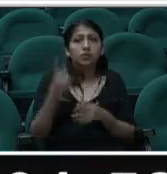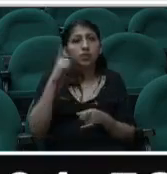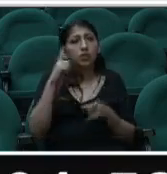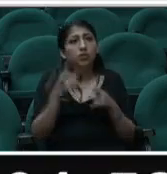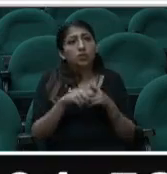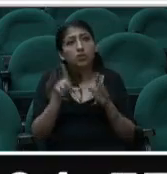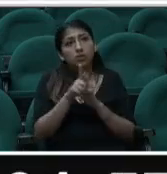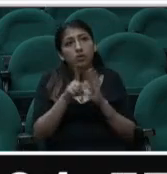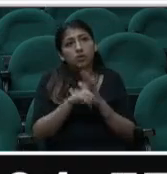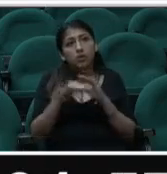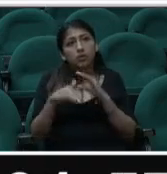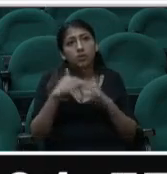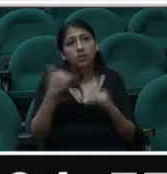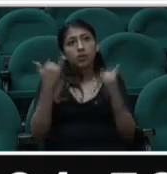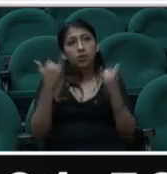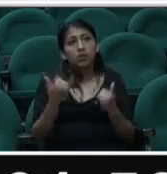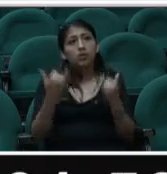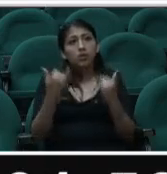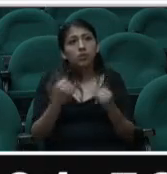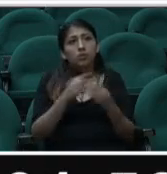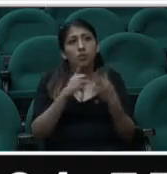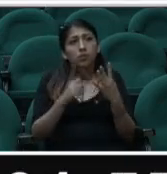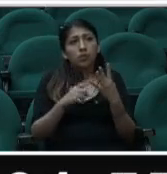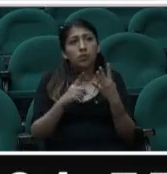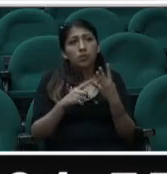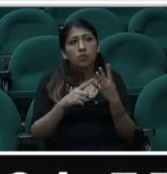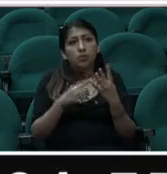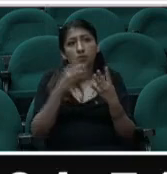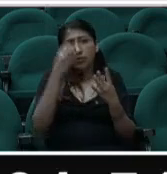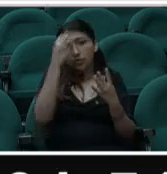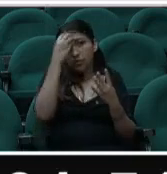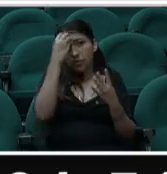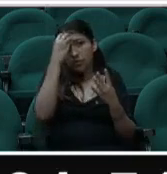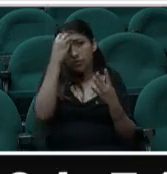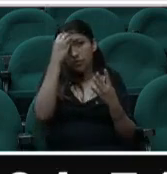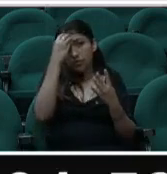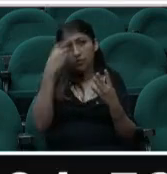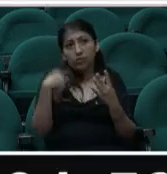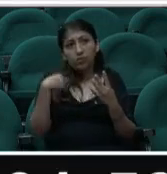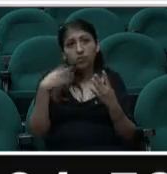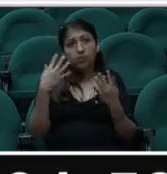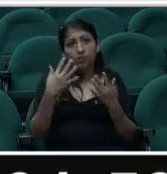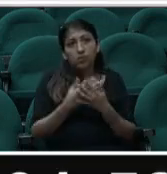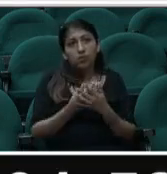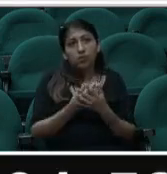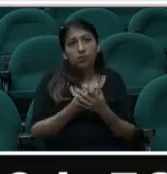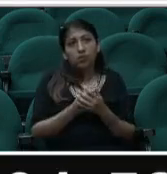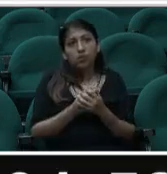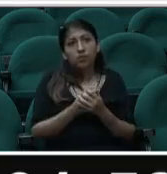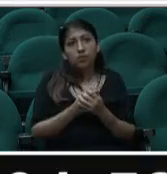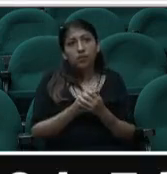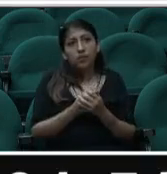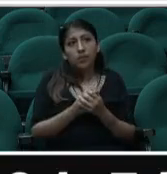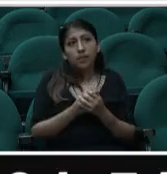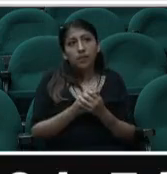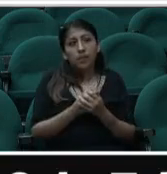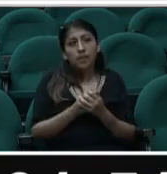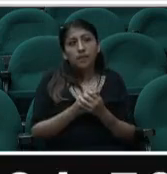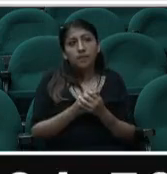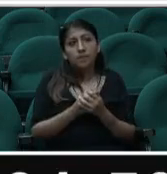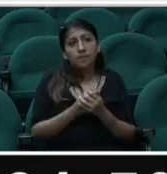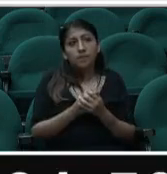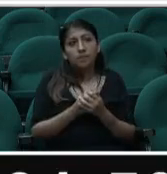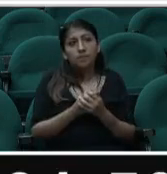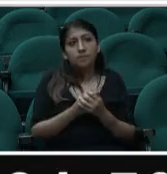reglamento que ustedes nos enviaron que el día de hoy en el cuarto bloque era sobre educación o no sé si es que yo me he perdido pero bueno sí porque el